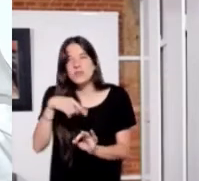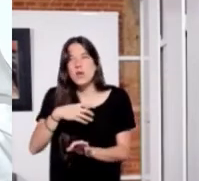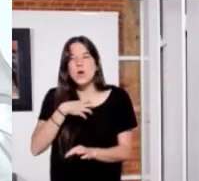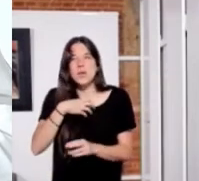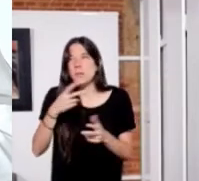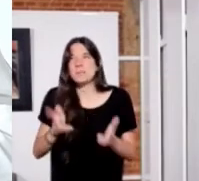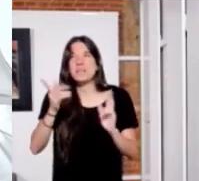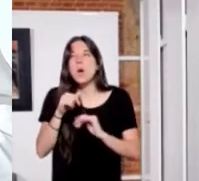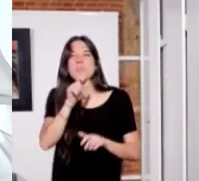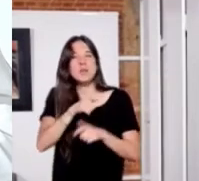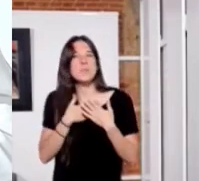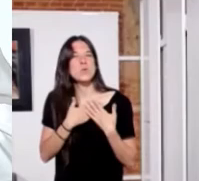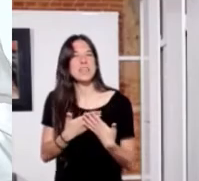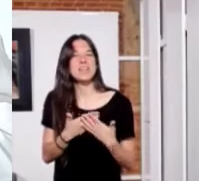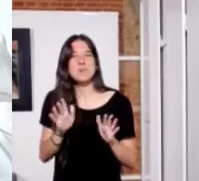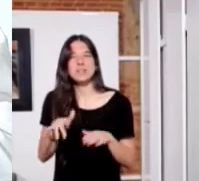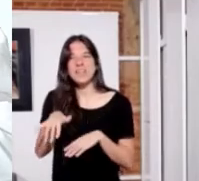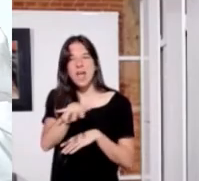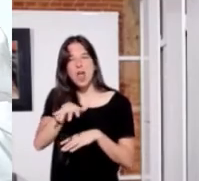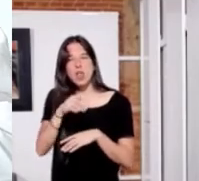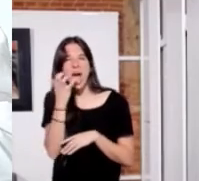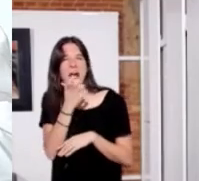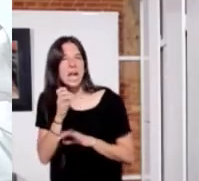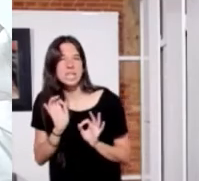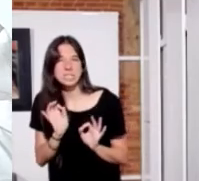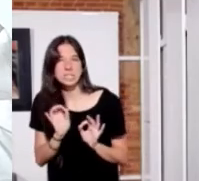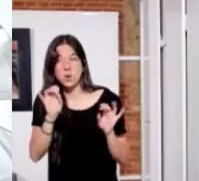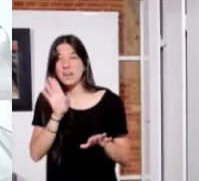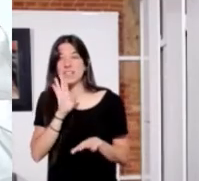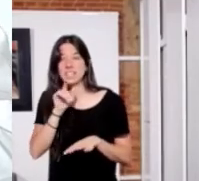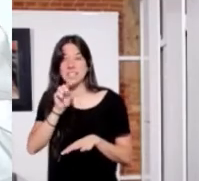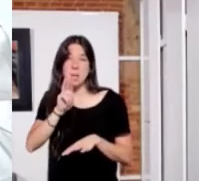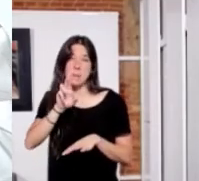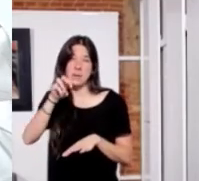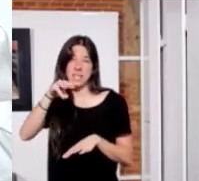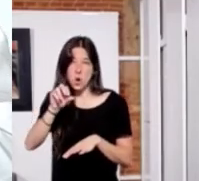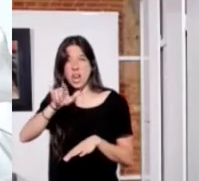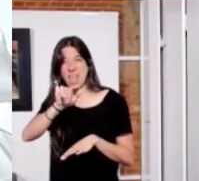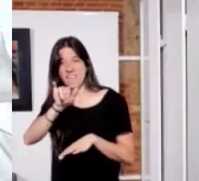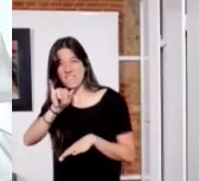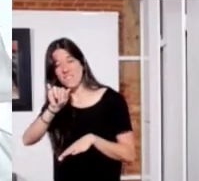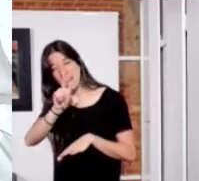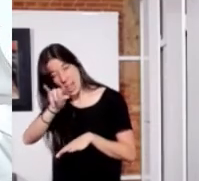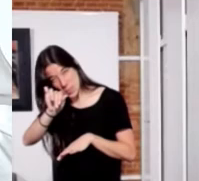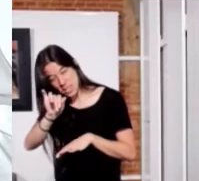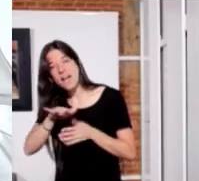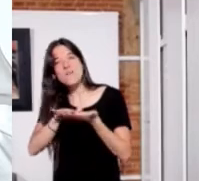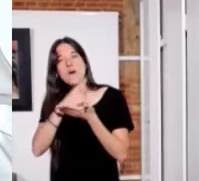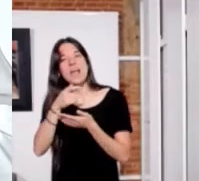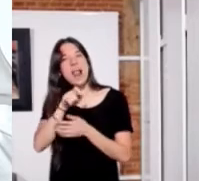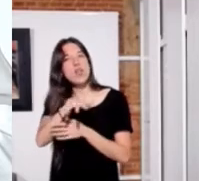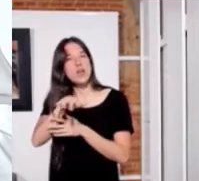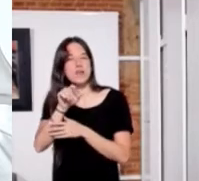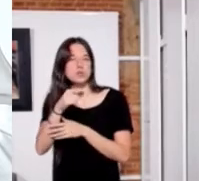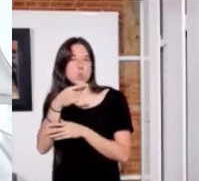voluntariado situado en la zona gris, que es como llamaba Primo Levi a esa zona de los gulag, donde parece